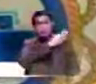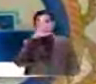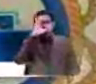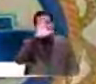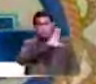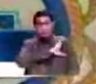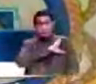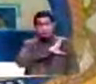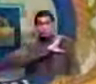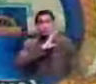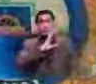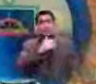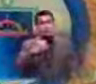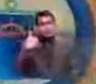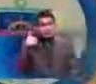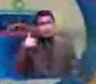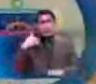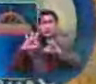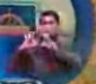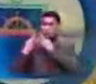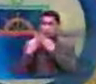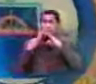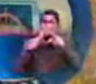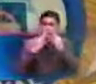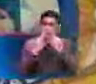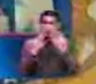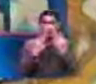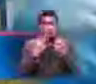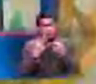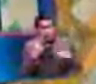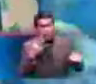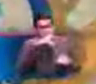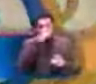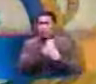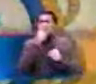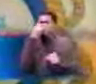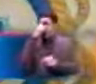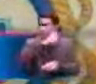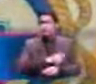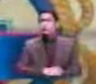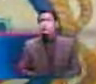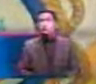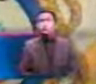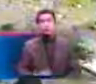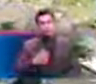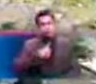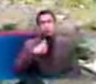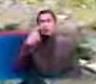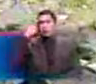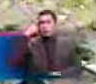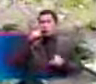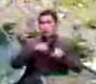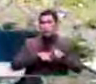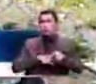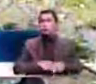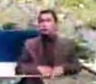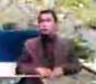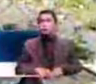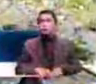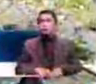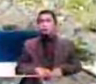salir a trabajar por el bienestar de la ciudadanía es muy difícil. ¿Está de acuerdo? Estoy completamente de acuerdo. Están, digamos,